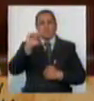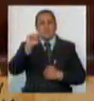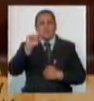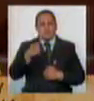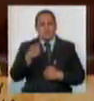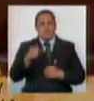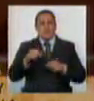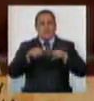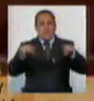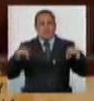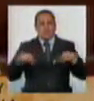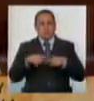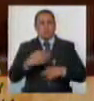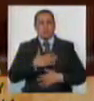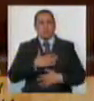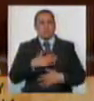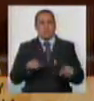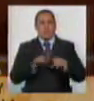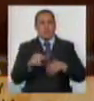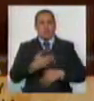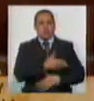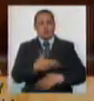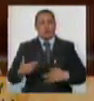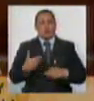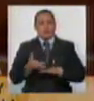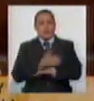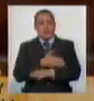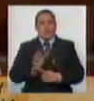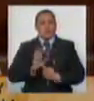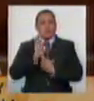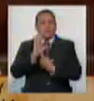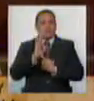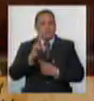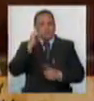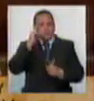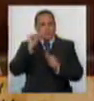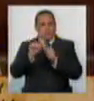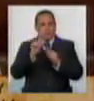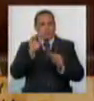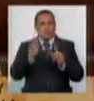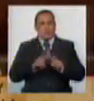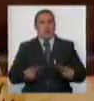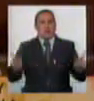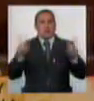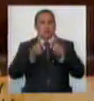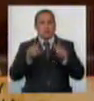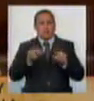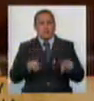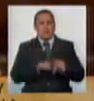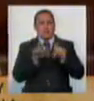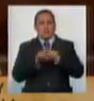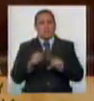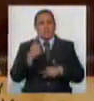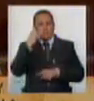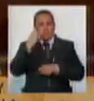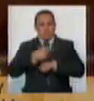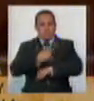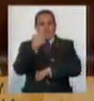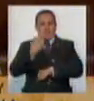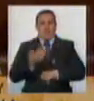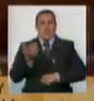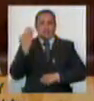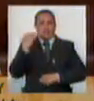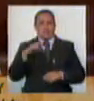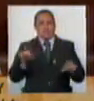kilómetros cuadrados, y el gobierno marcó un récord al ejecutar la sentencia al día siguiente